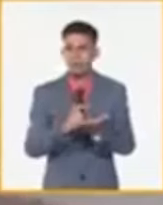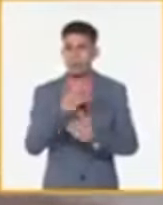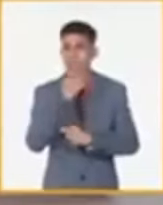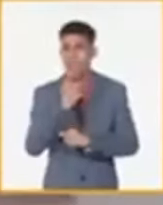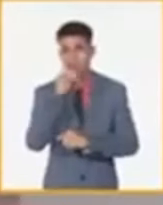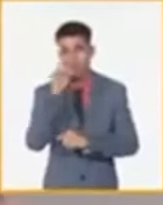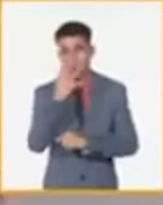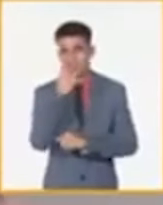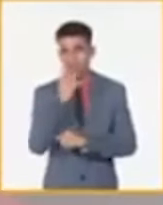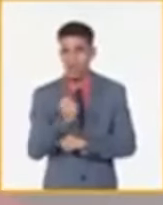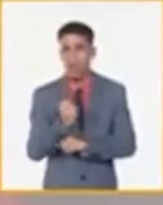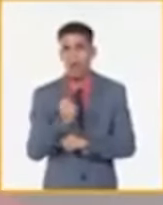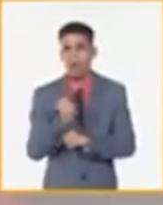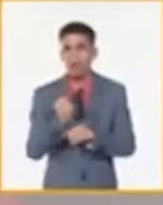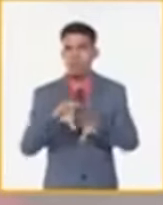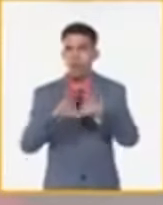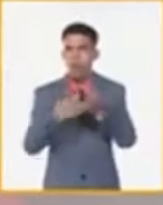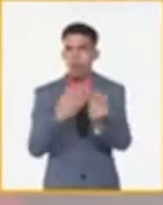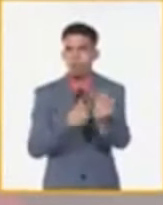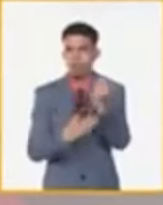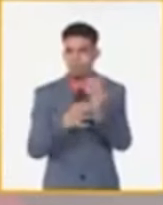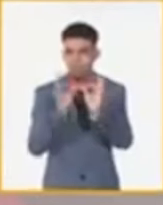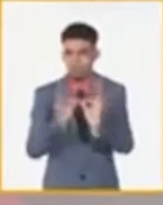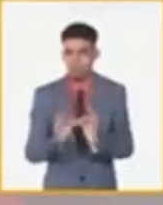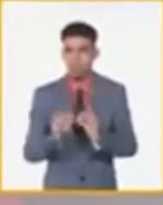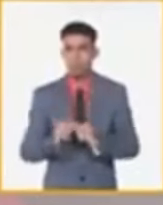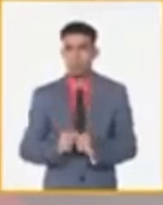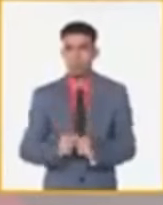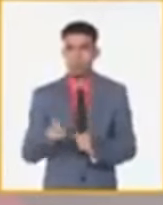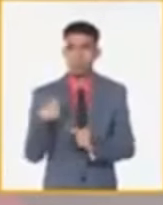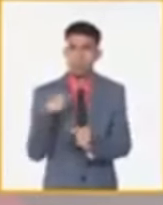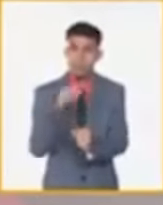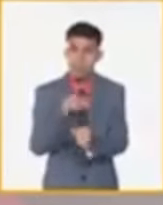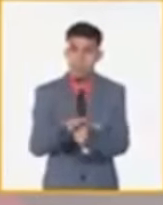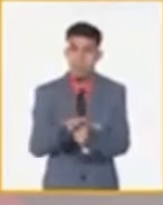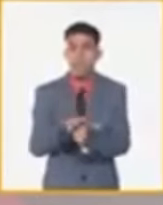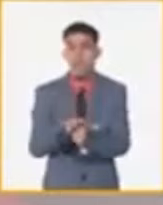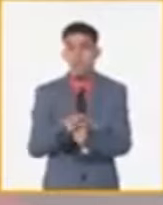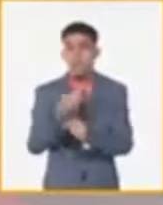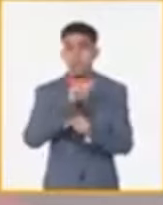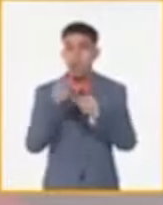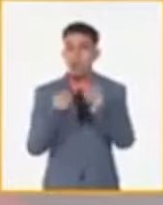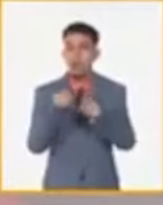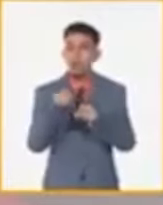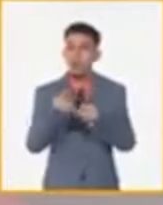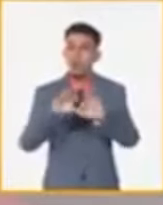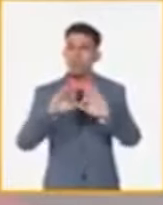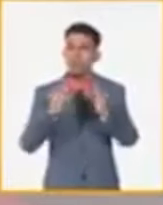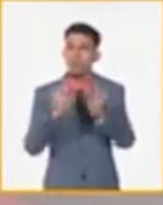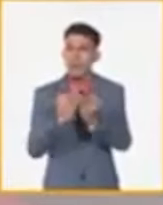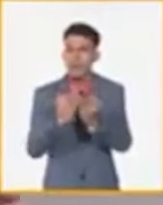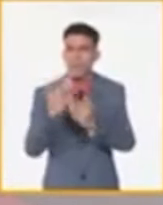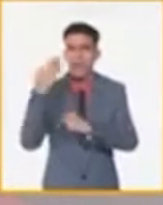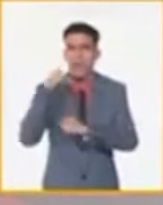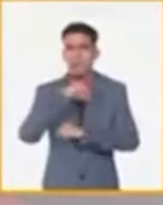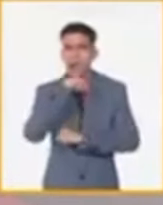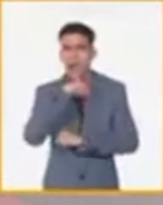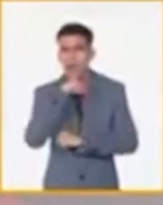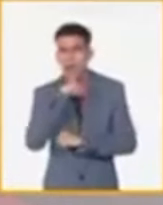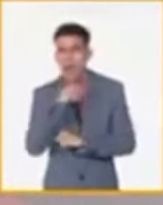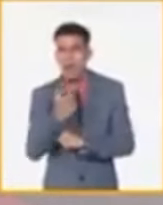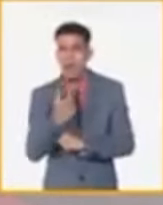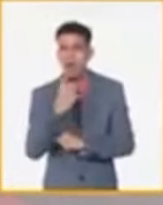gostava das coisas vivenciales e empe por forma em famil Fe De madre como